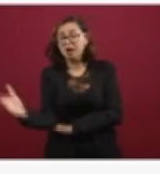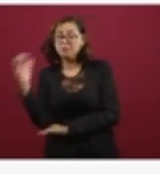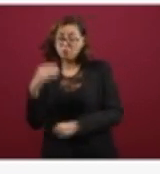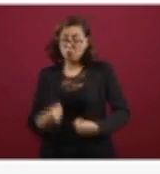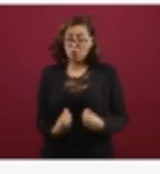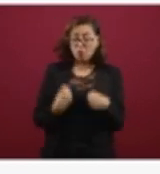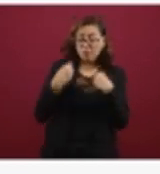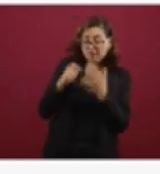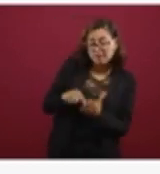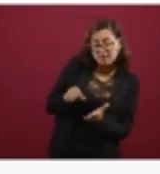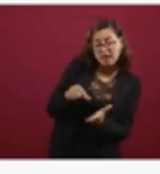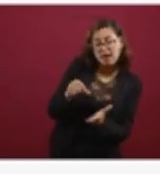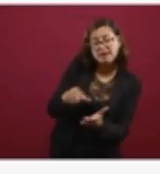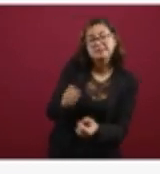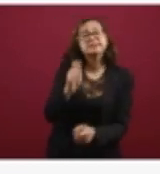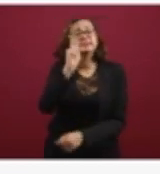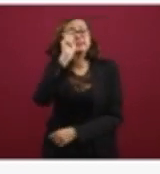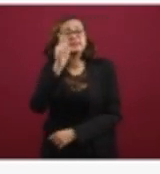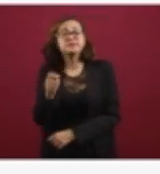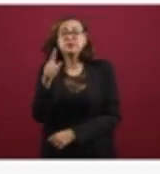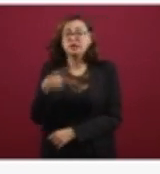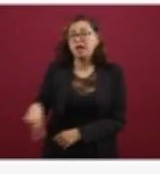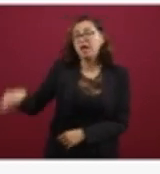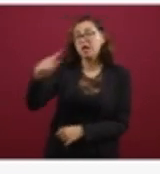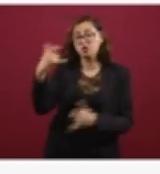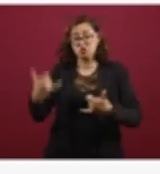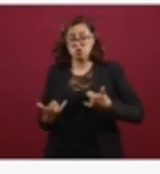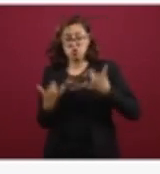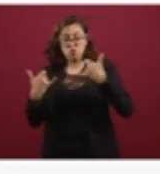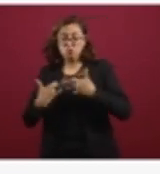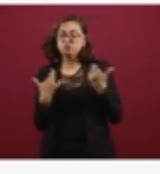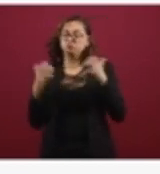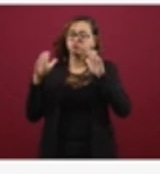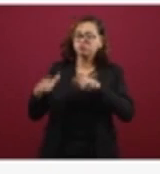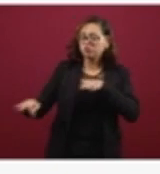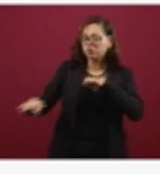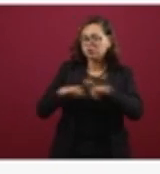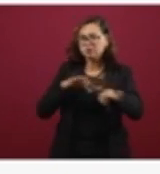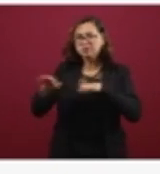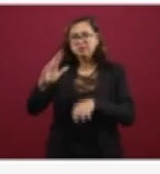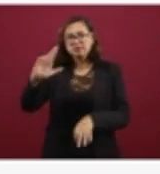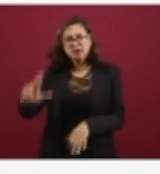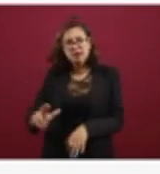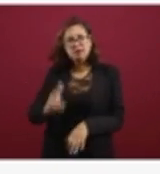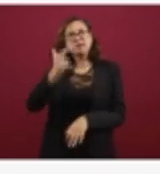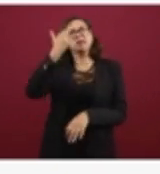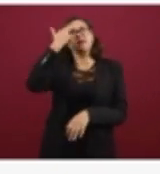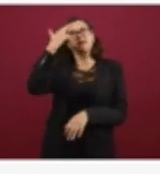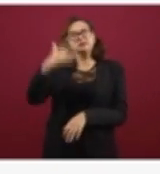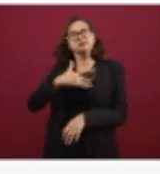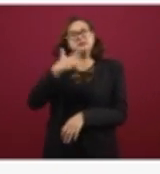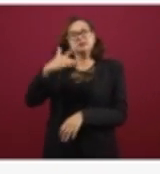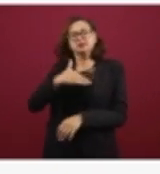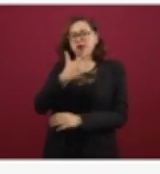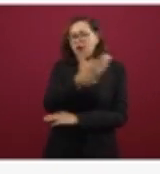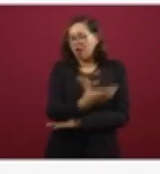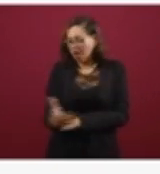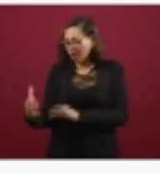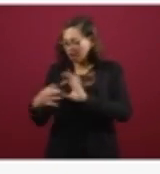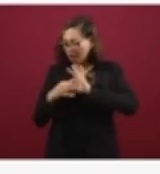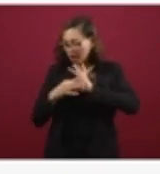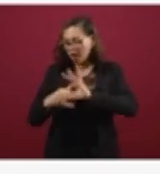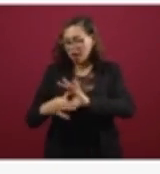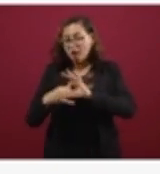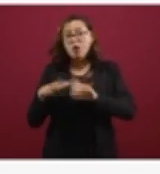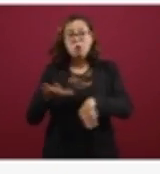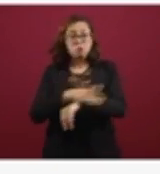que los hará volver a mirar a sus orígenes. Porque como bien es sabido, cada vez hay menos jóvenes en el campo. Pero